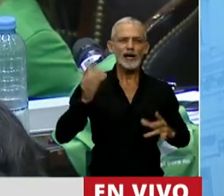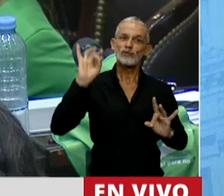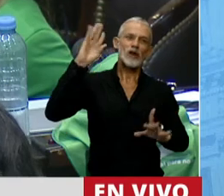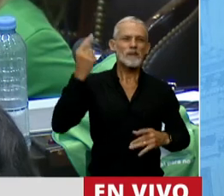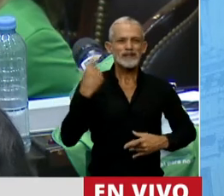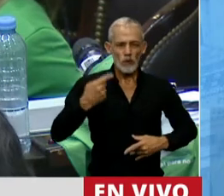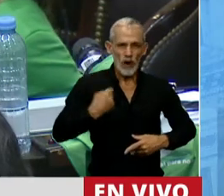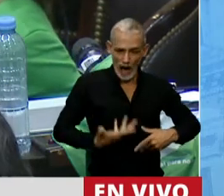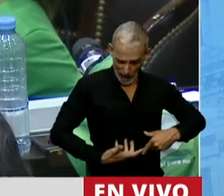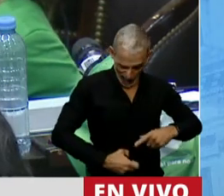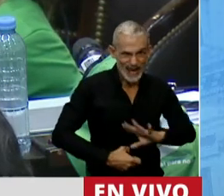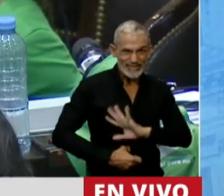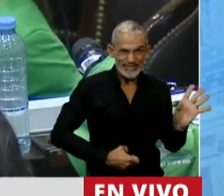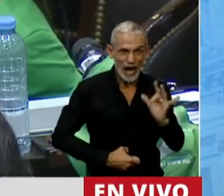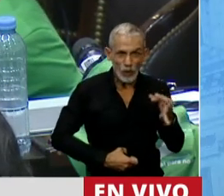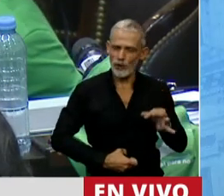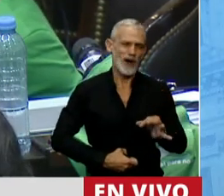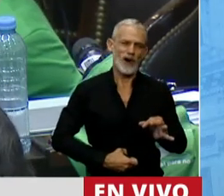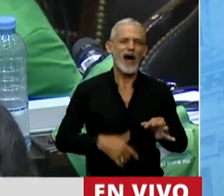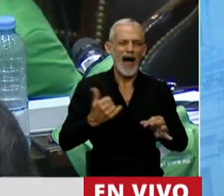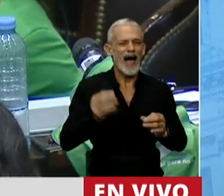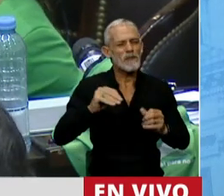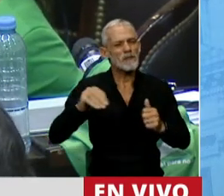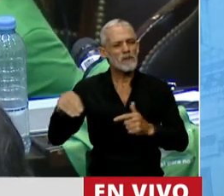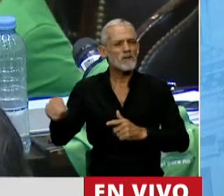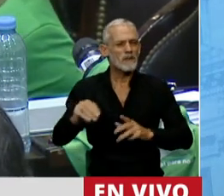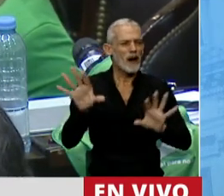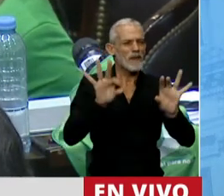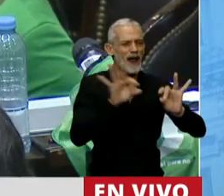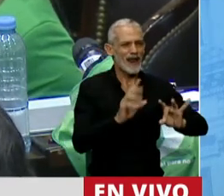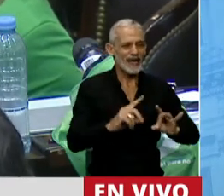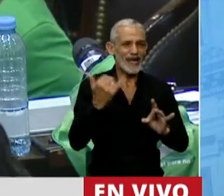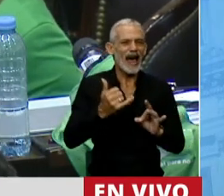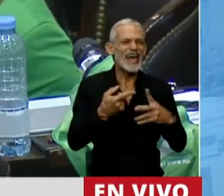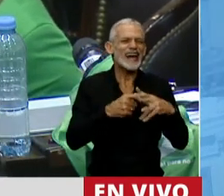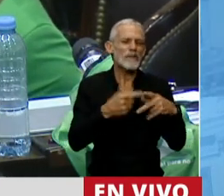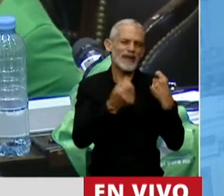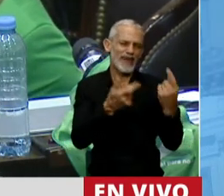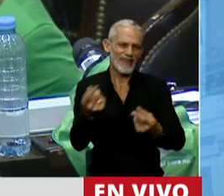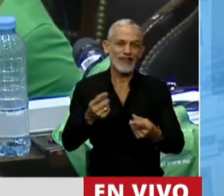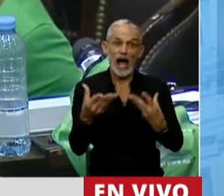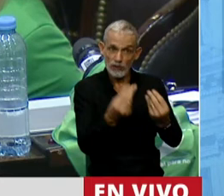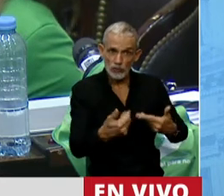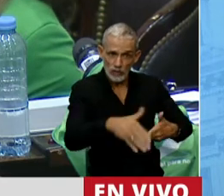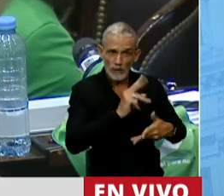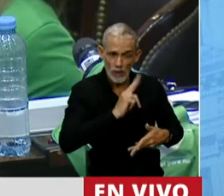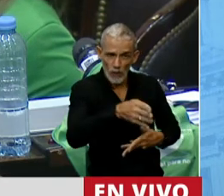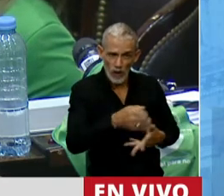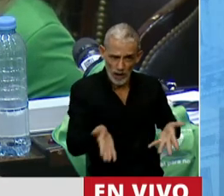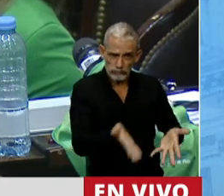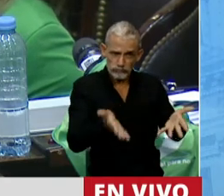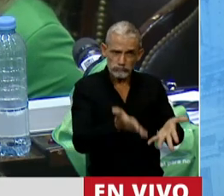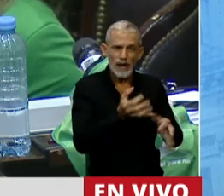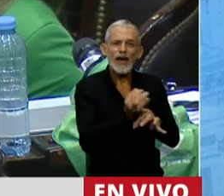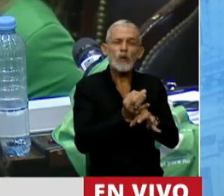podamos brindar con esta ley. Por supuesto que hacen falta otras herramientas. Ayudémosla a fortalecer